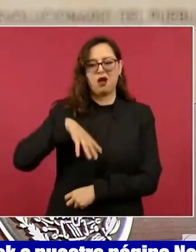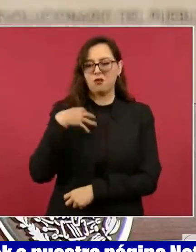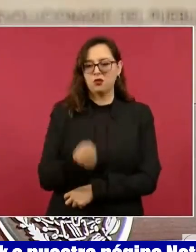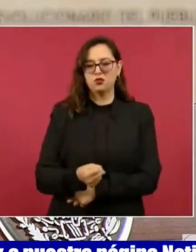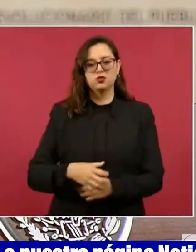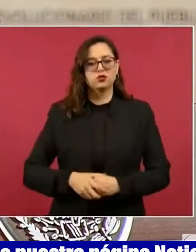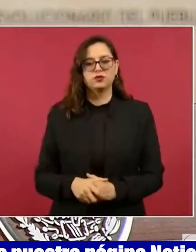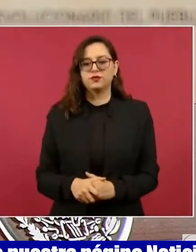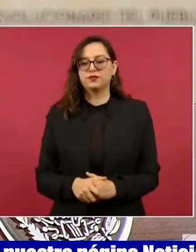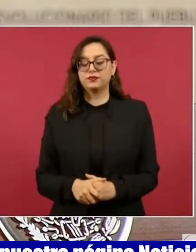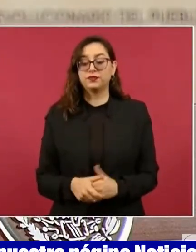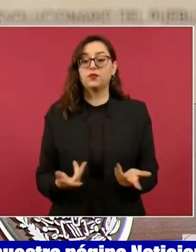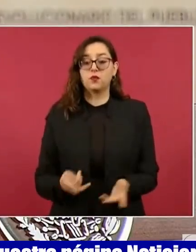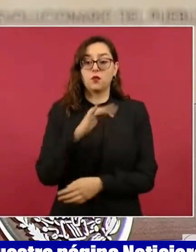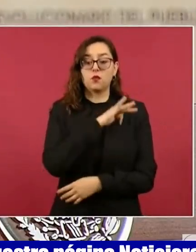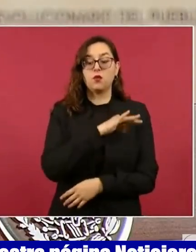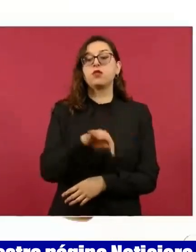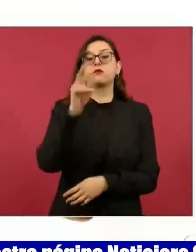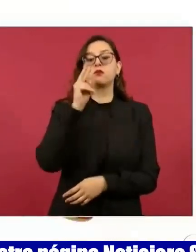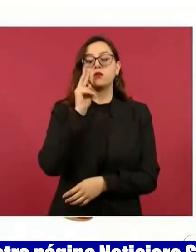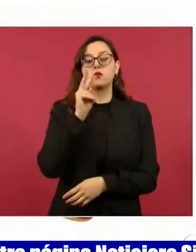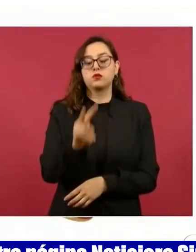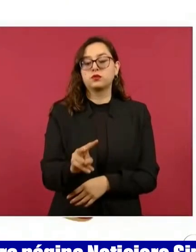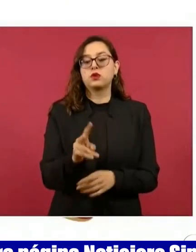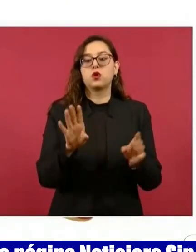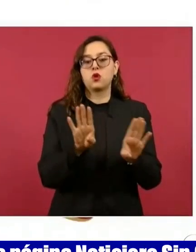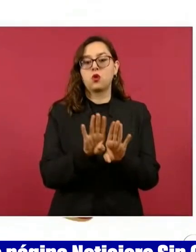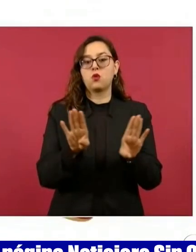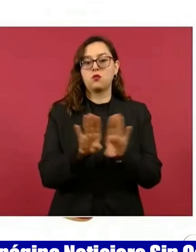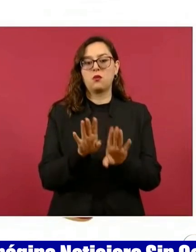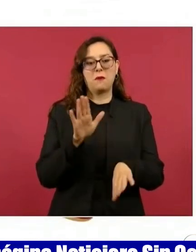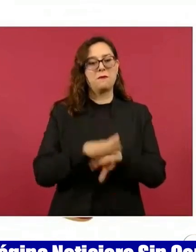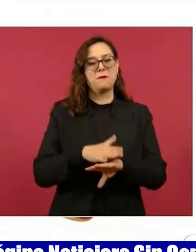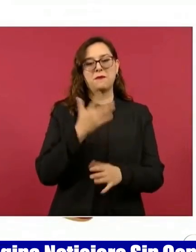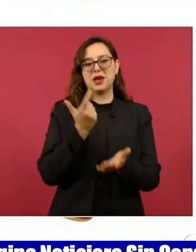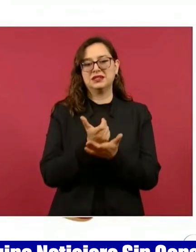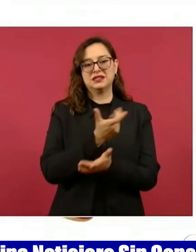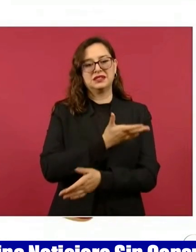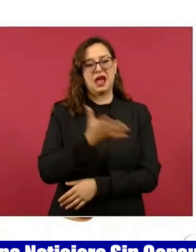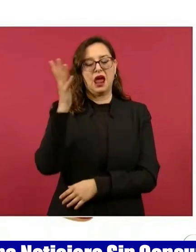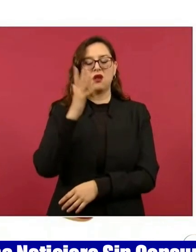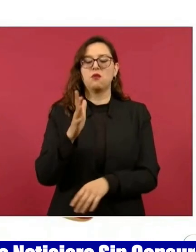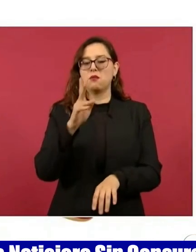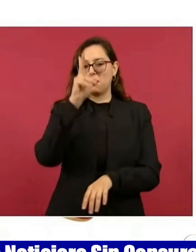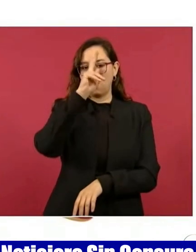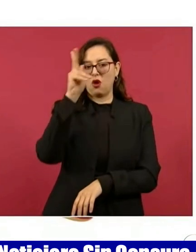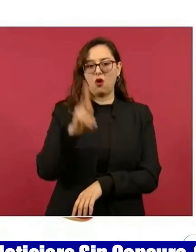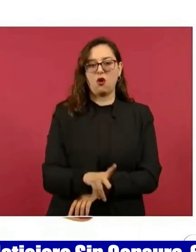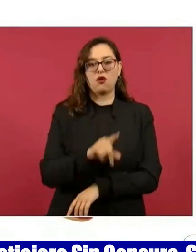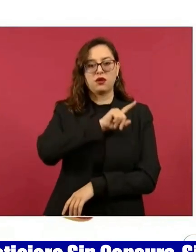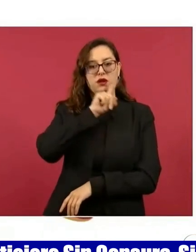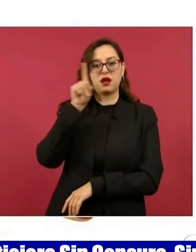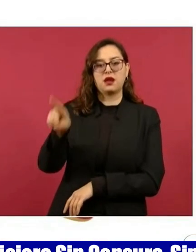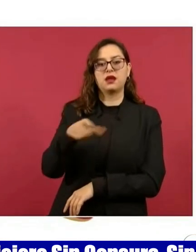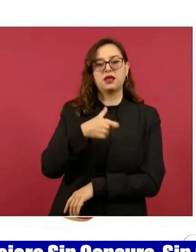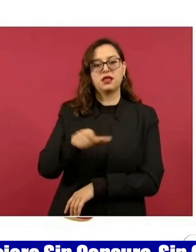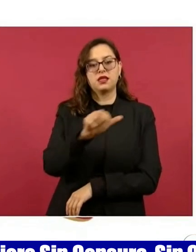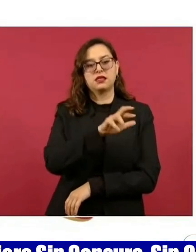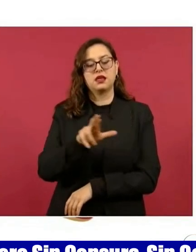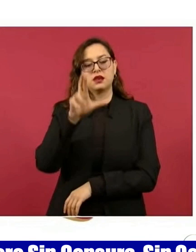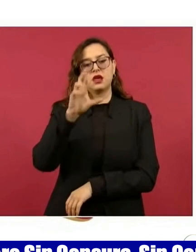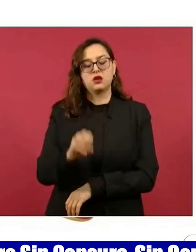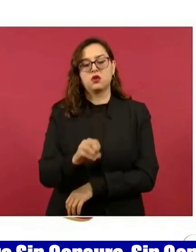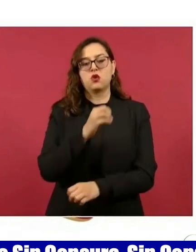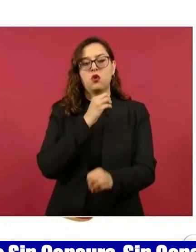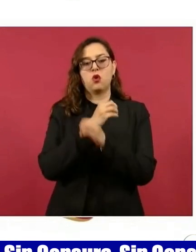la que más se destacó por el precio más alto. Lamentablemente fue Oxxo Gas en Isla Mujeres, Quintana Roo,